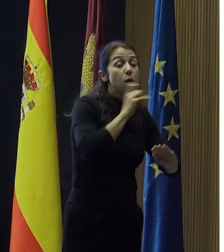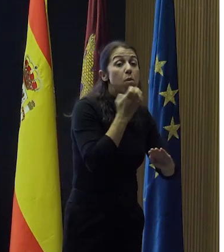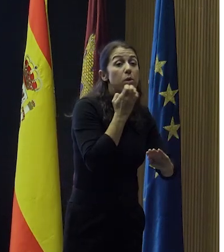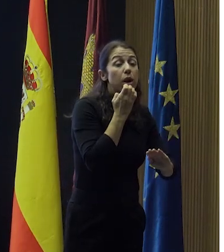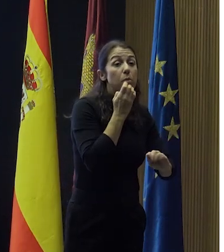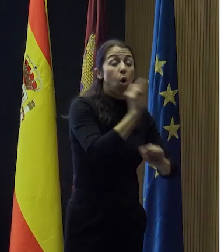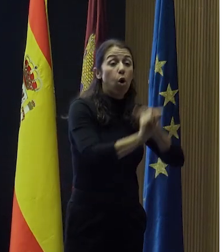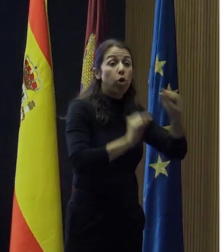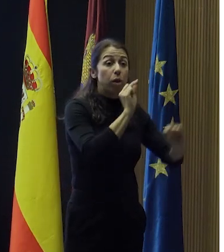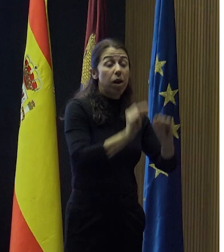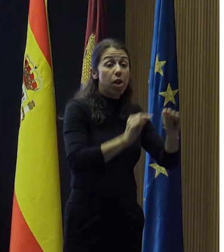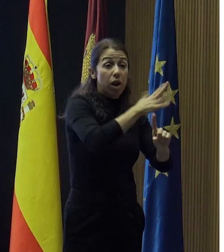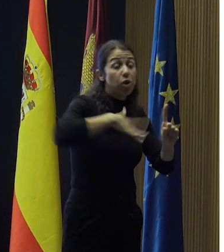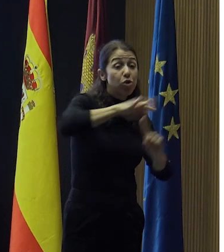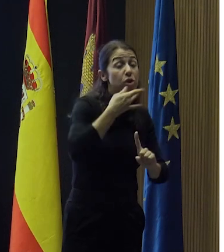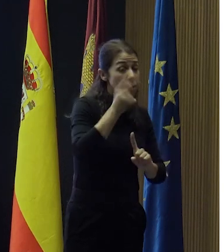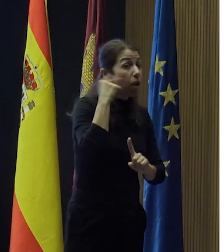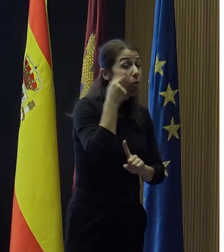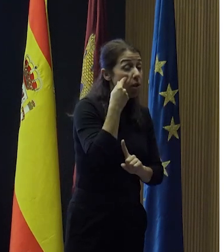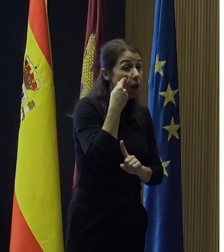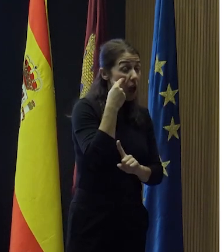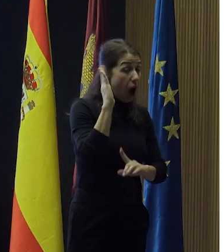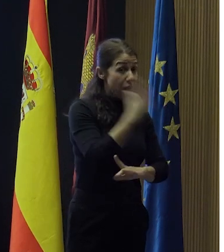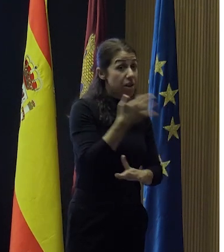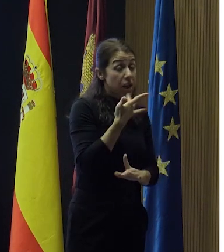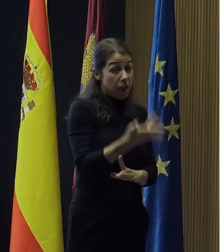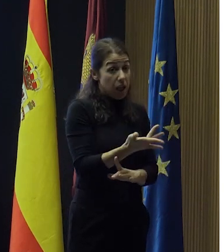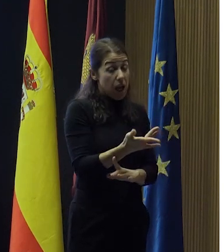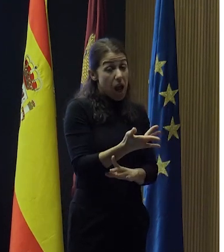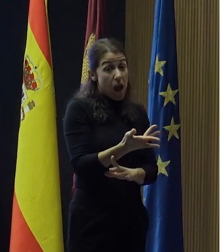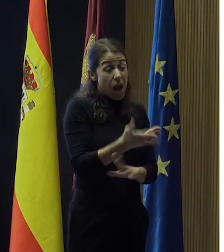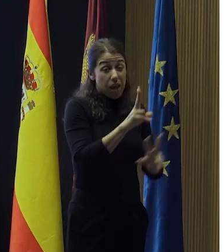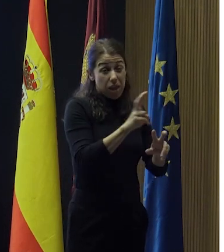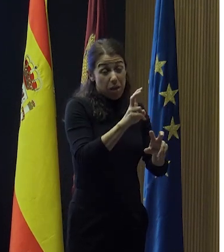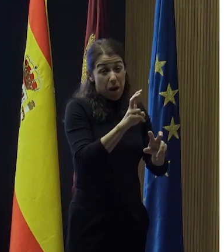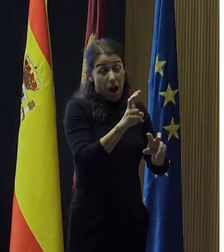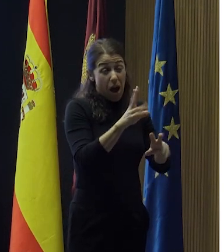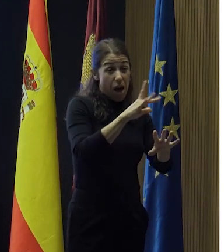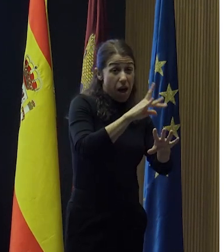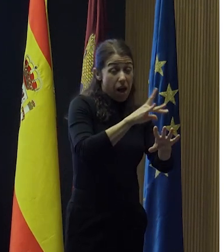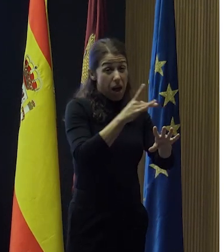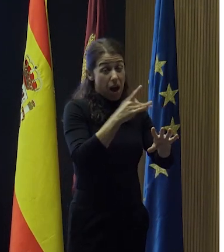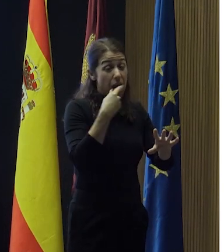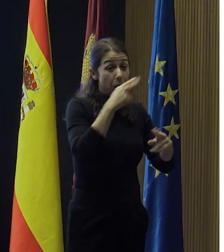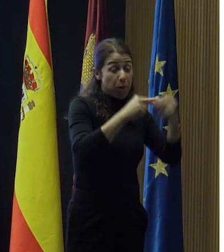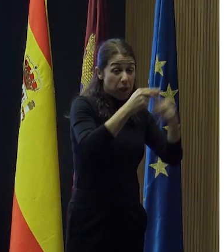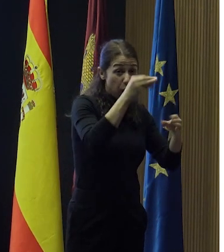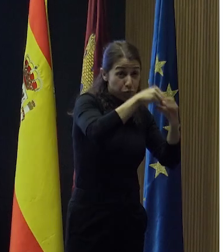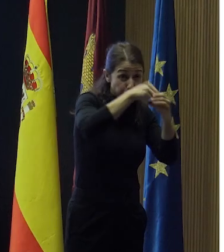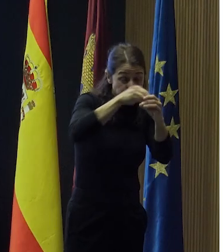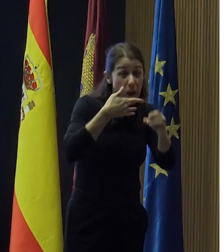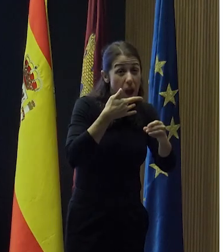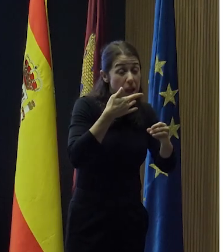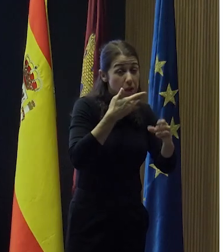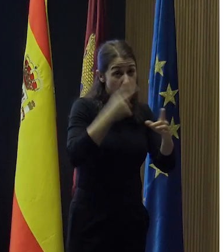la contaminación ambiental, que también se ha visto que influye en que se produzcan determinados depósitos aberrantes en el cerebro y eso provoque